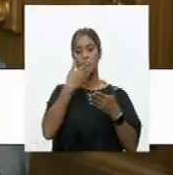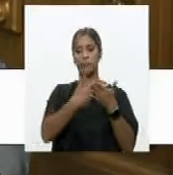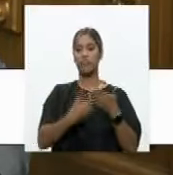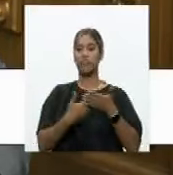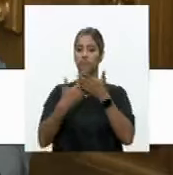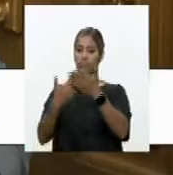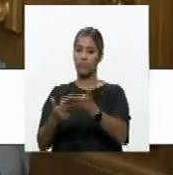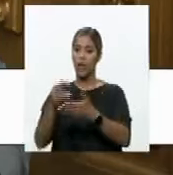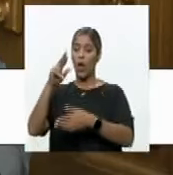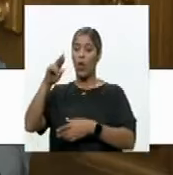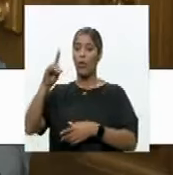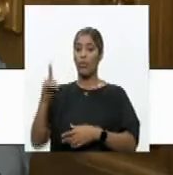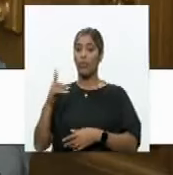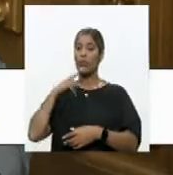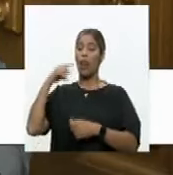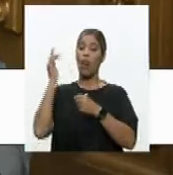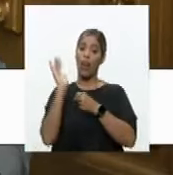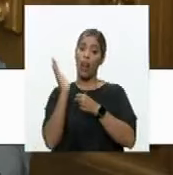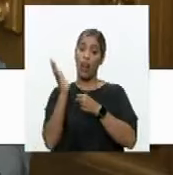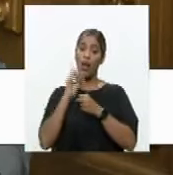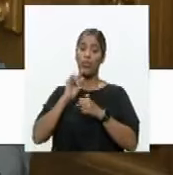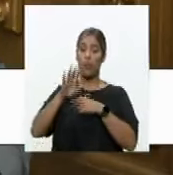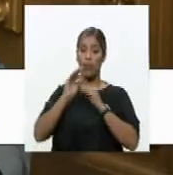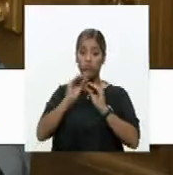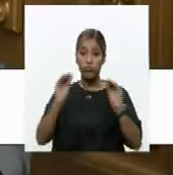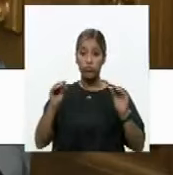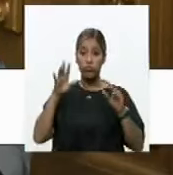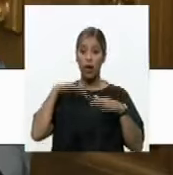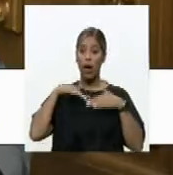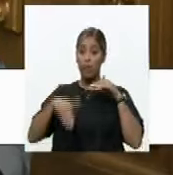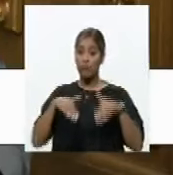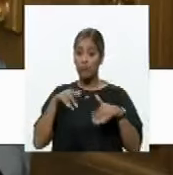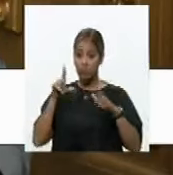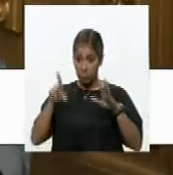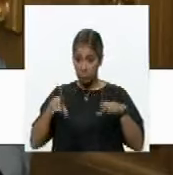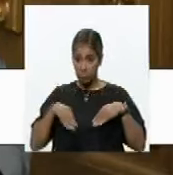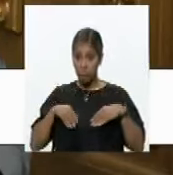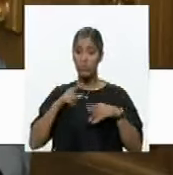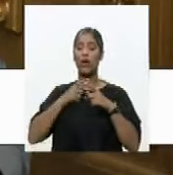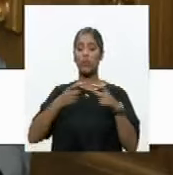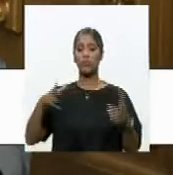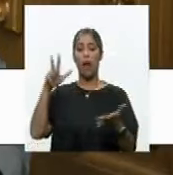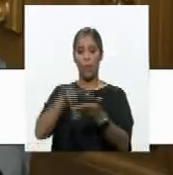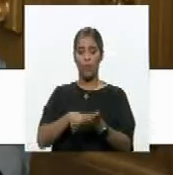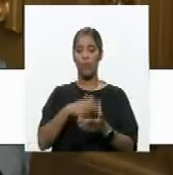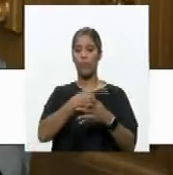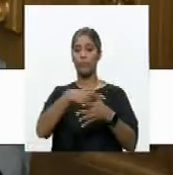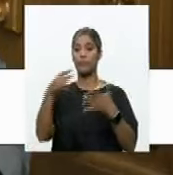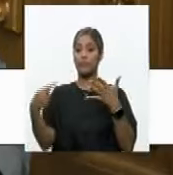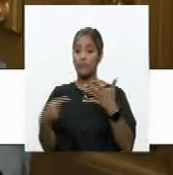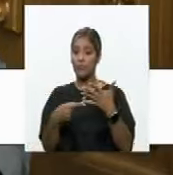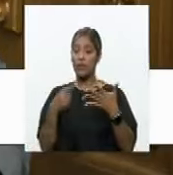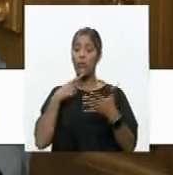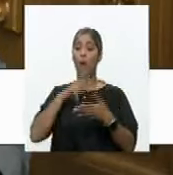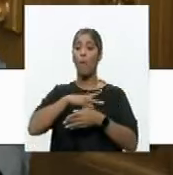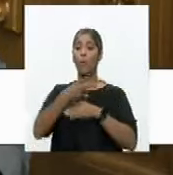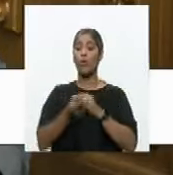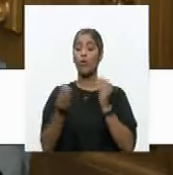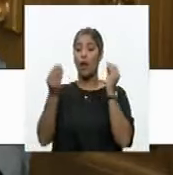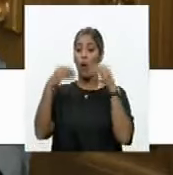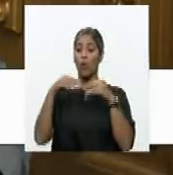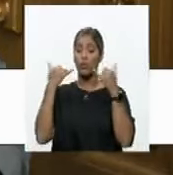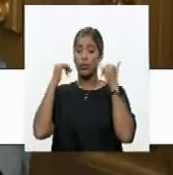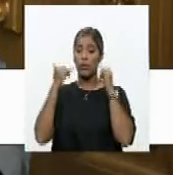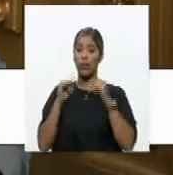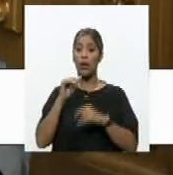diputado Roy Daza ejerció el derecho de palabra. Sometido a votación, resultó aprobado por mayoría. Quinto, proyecto de acuerdo con motivo de